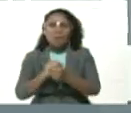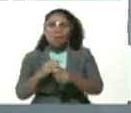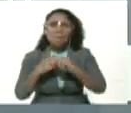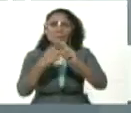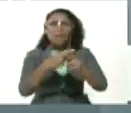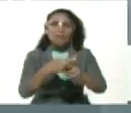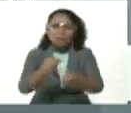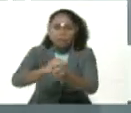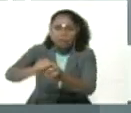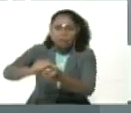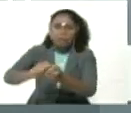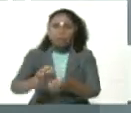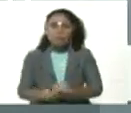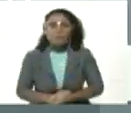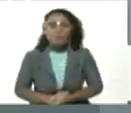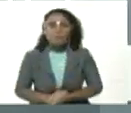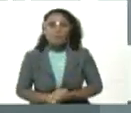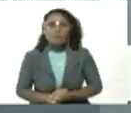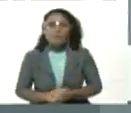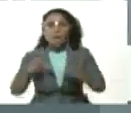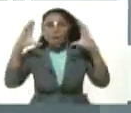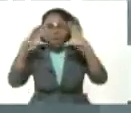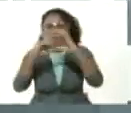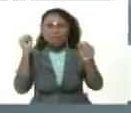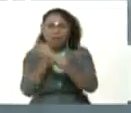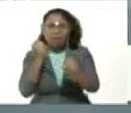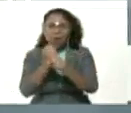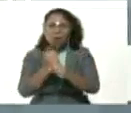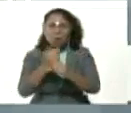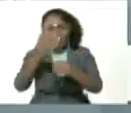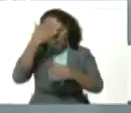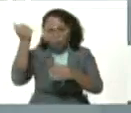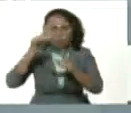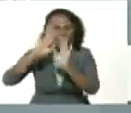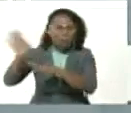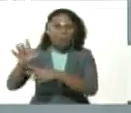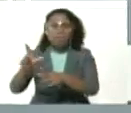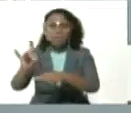batea. Concéntrate en el trabajo, Jason, no olvídate de ellos,